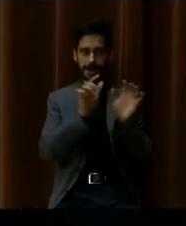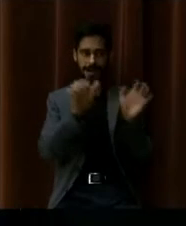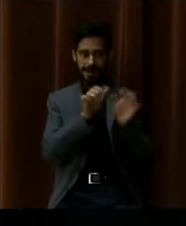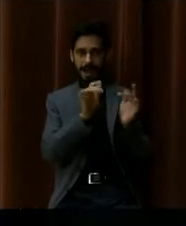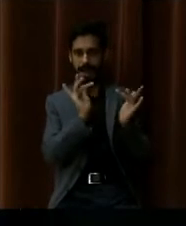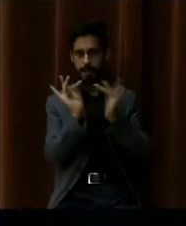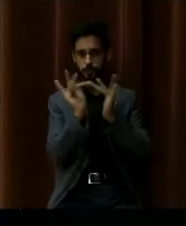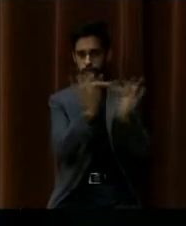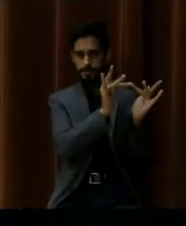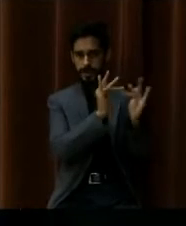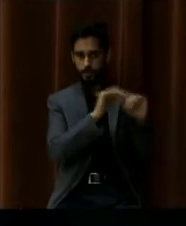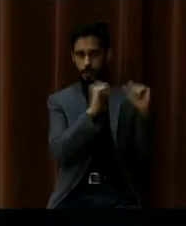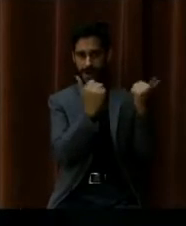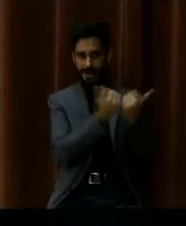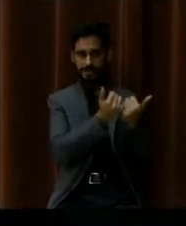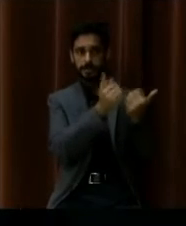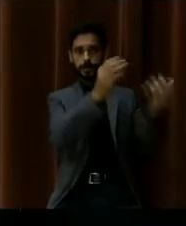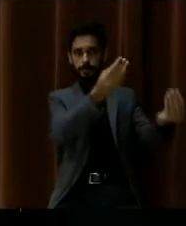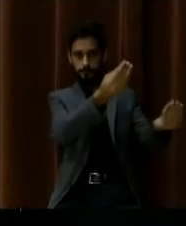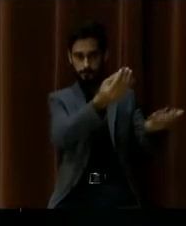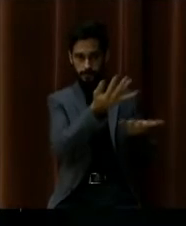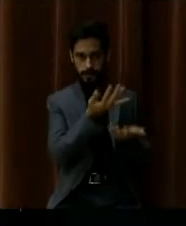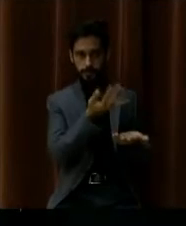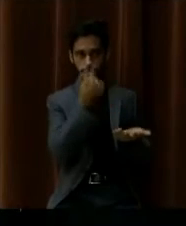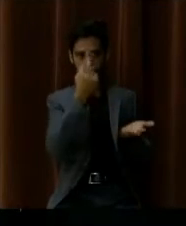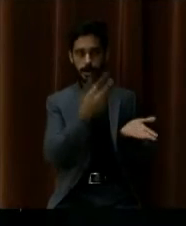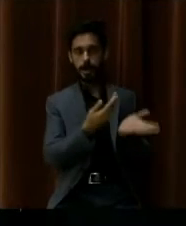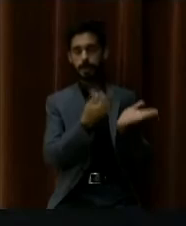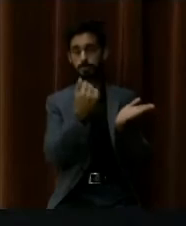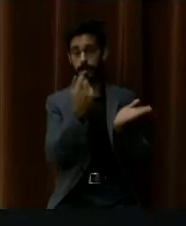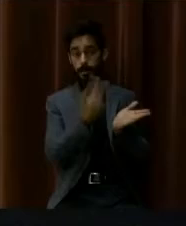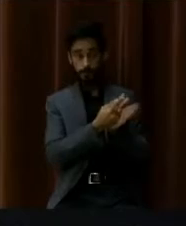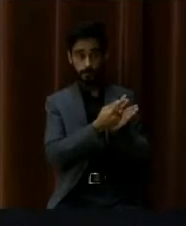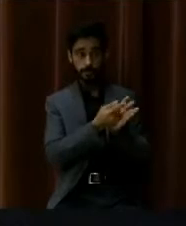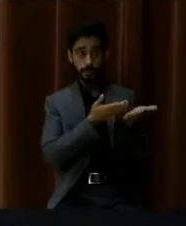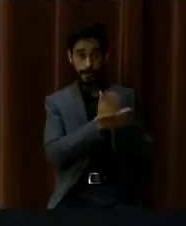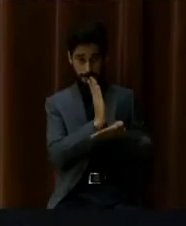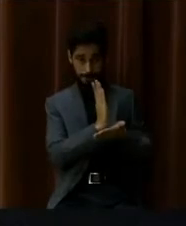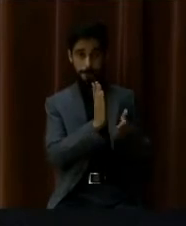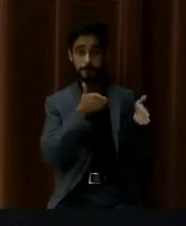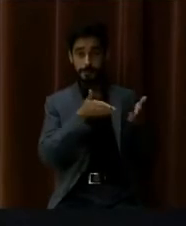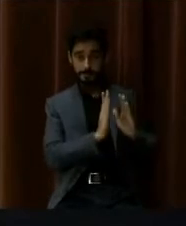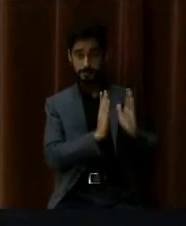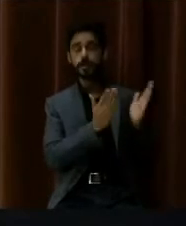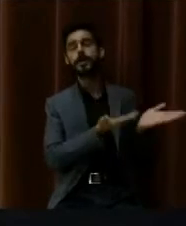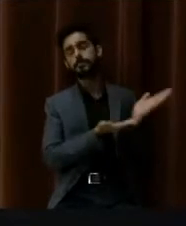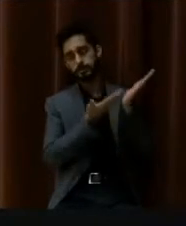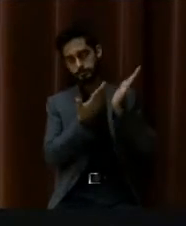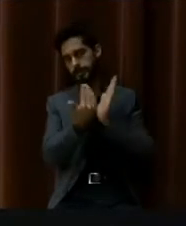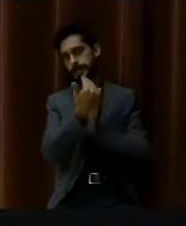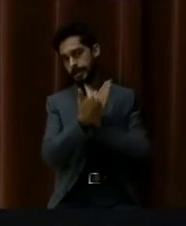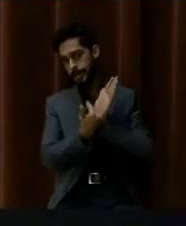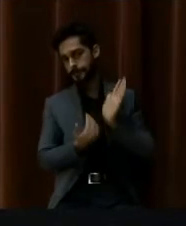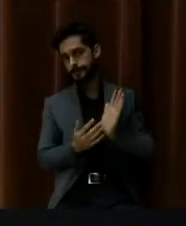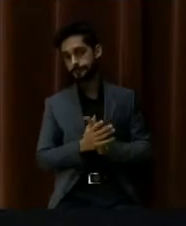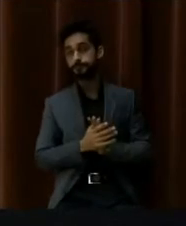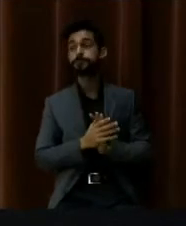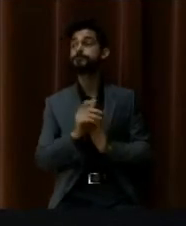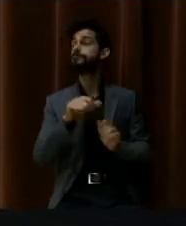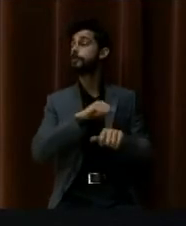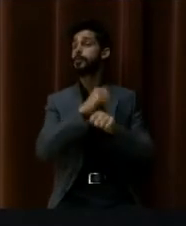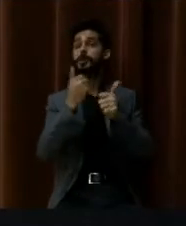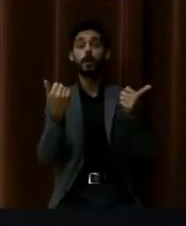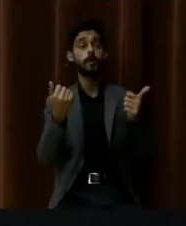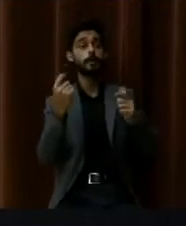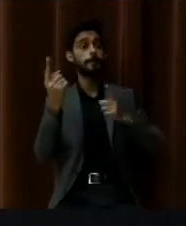agencias que nos requiere esa información a ver si nos da la autorización como no hay alguna otra pregunta